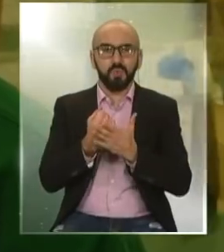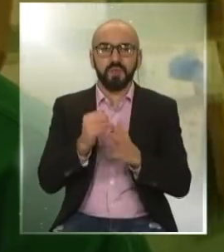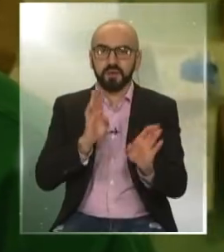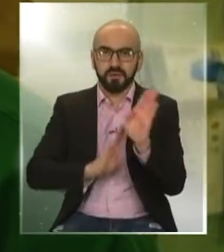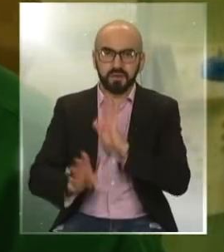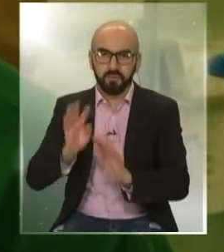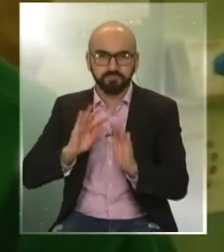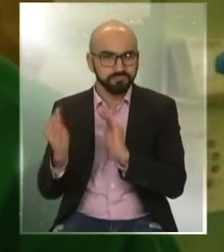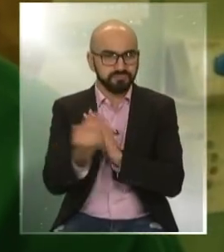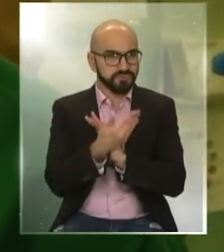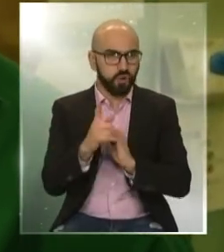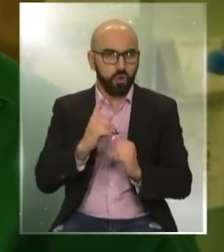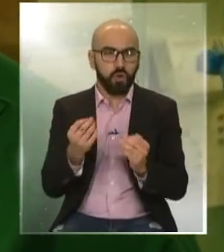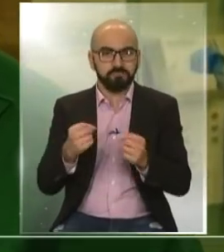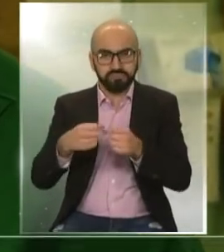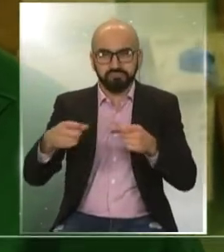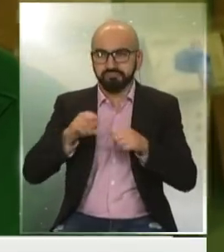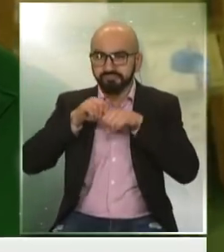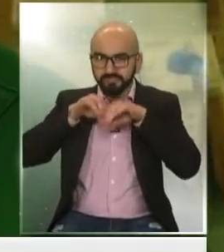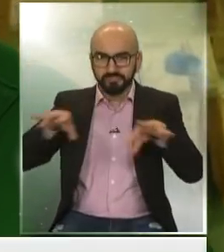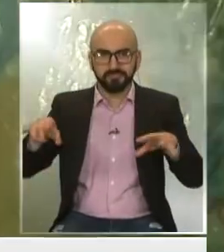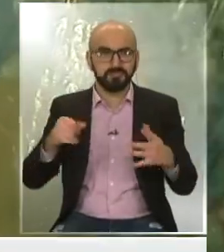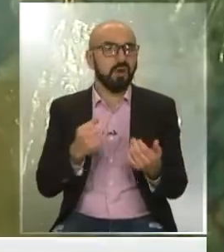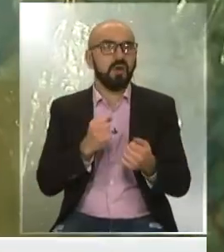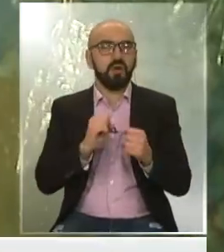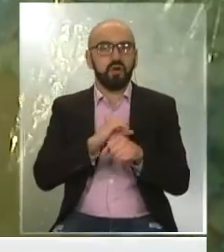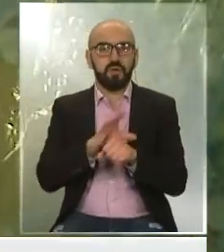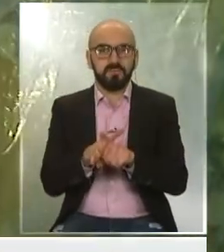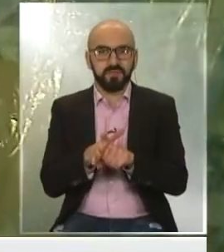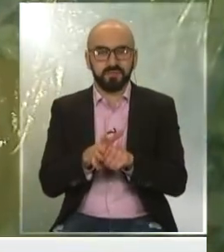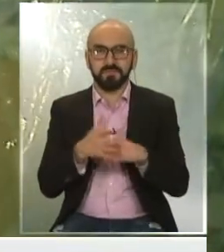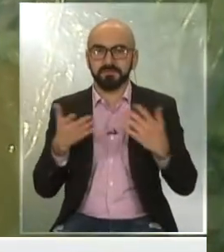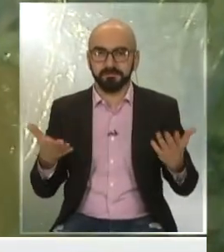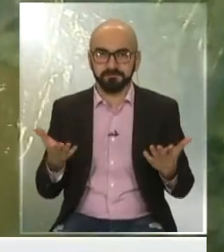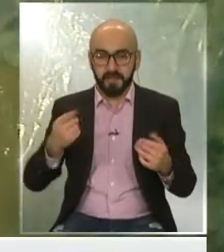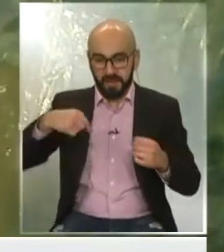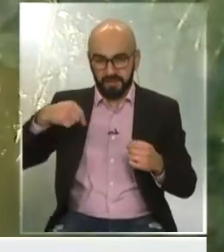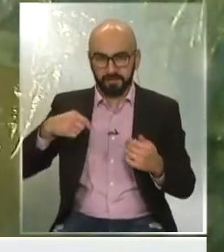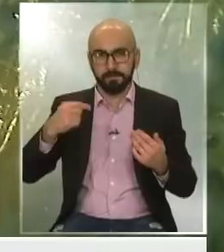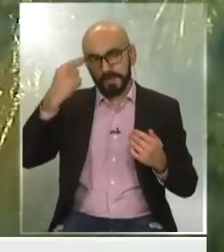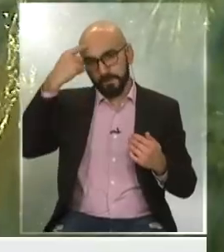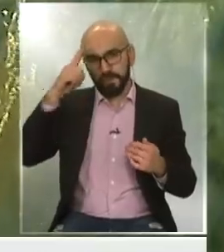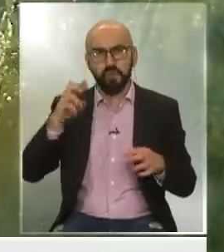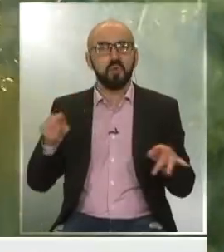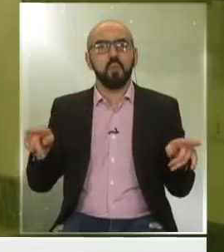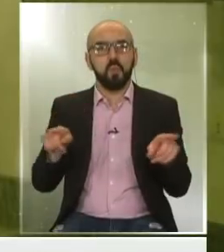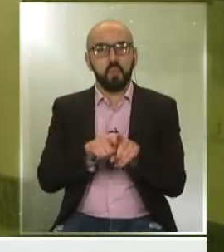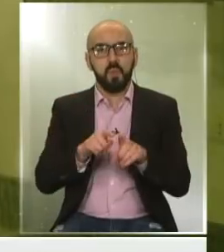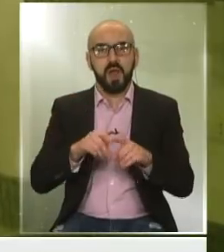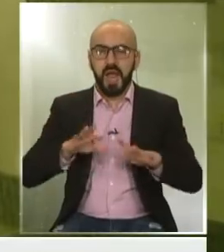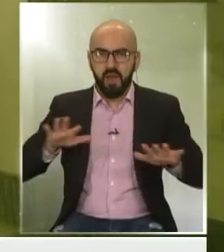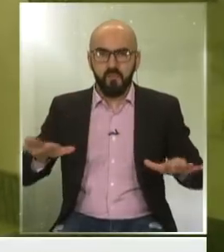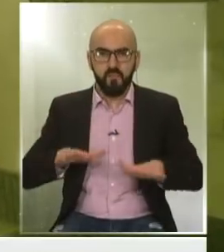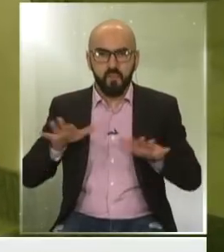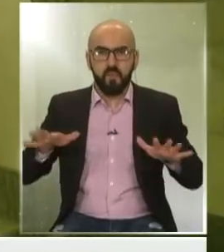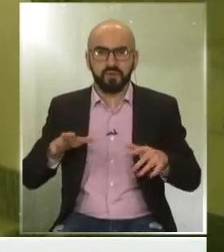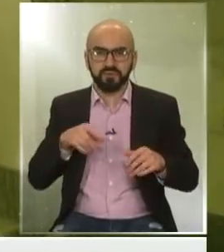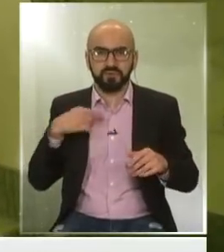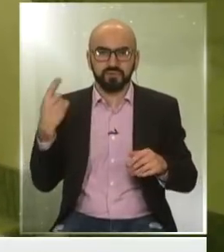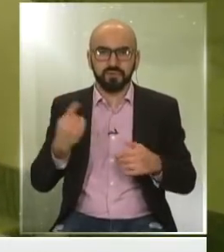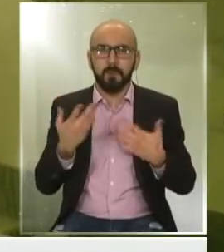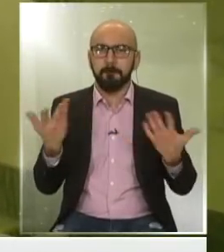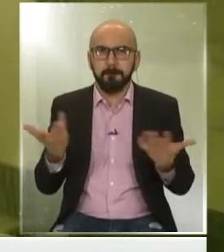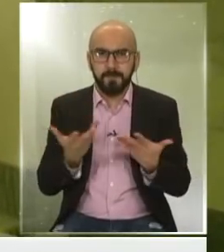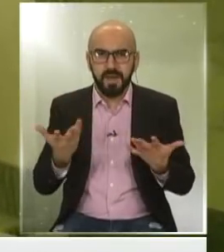de que no haya más contagio de COVID en nuestra institución. Pero aún así hemos hecho nuestro mayor esfuerzo para poder